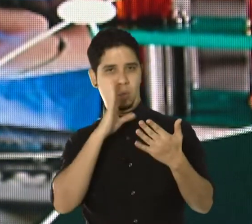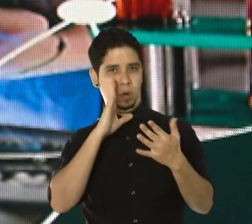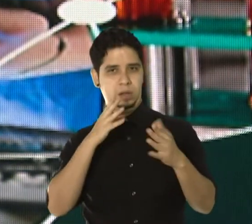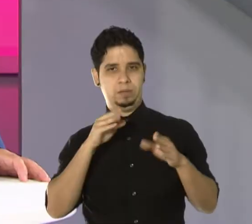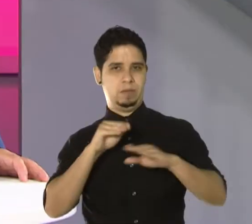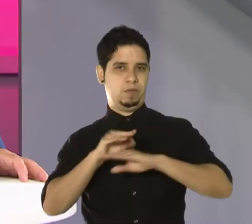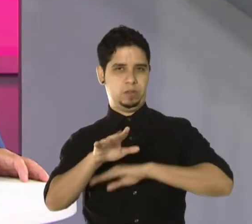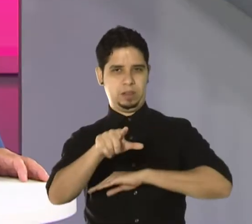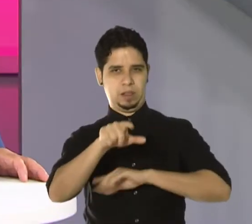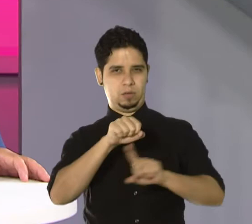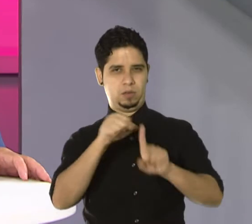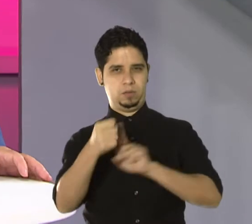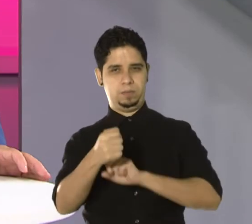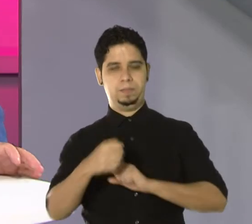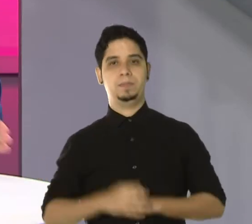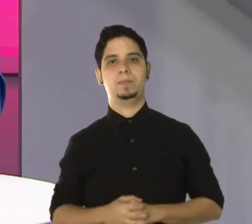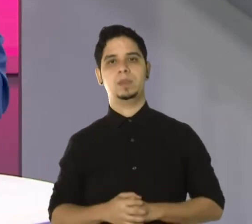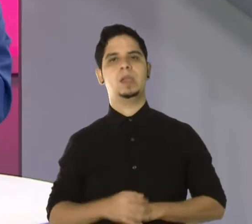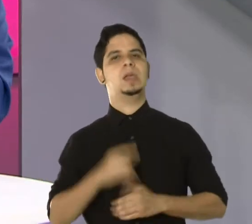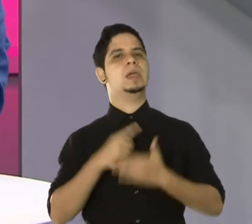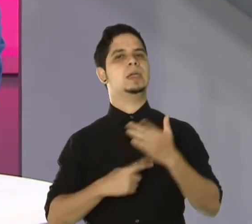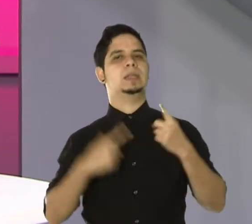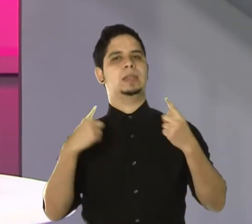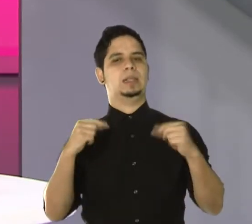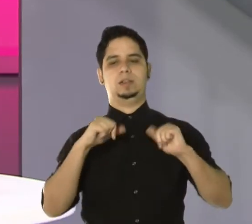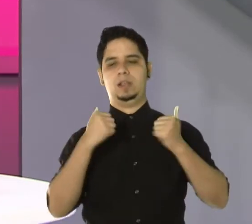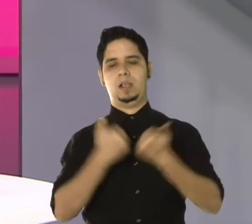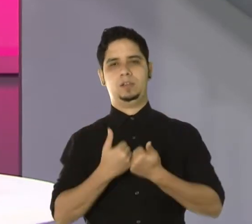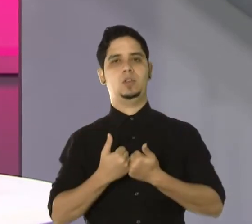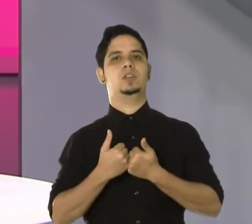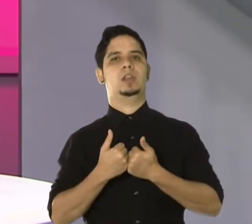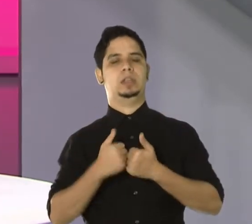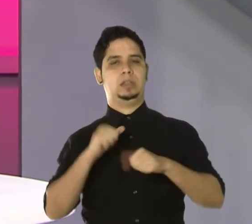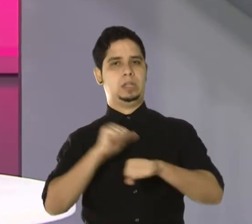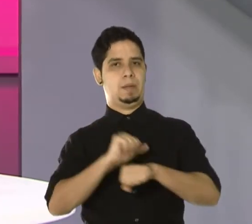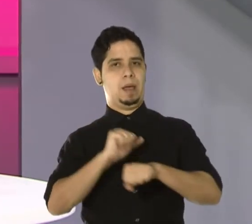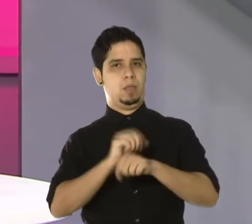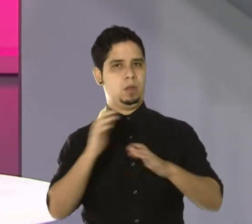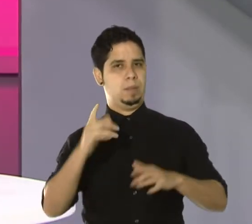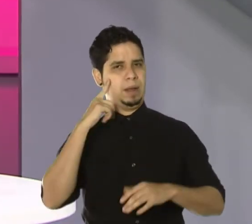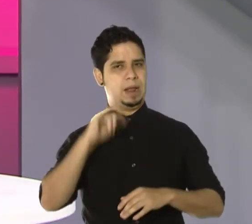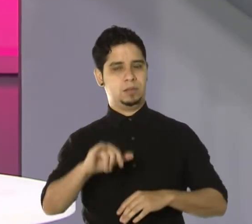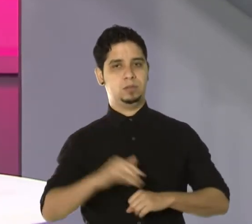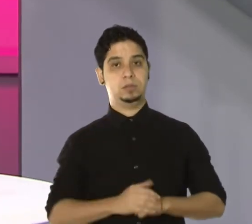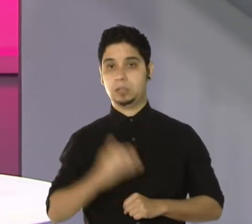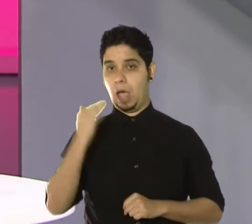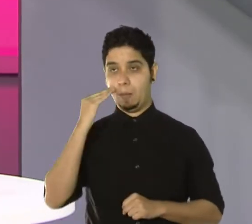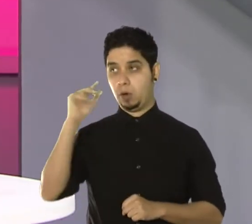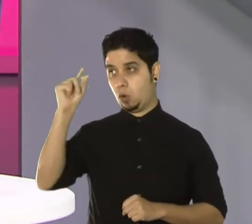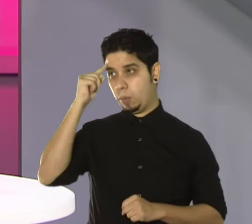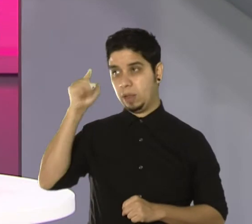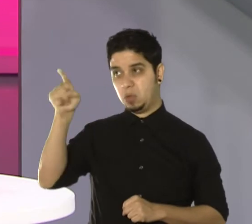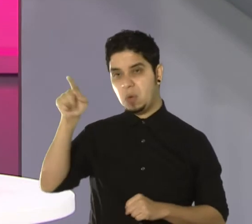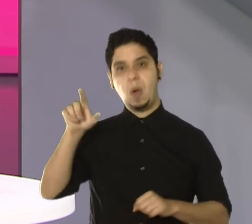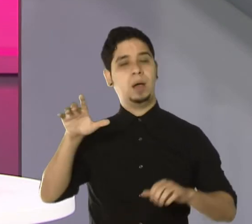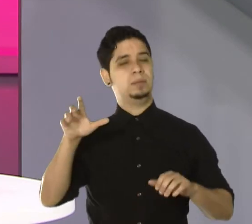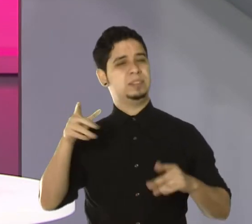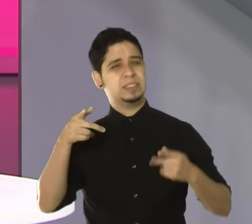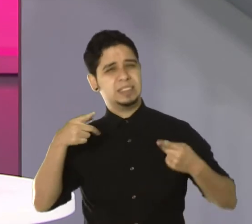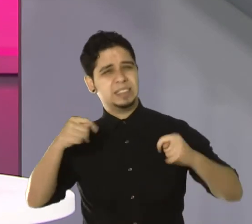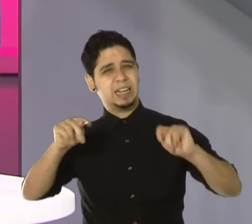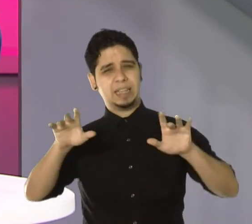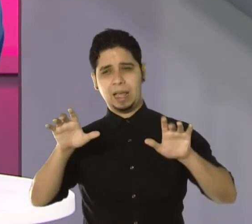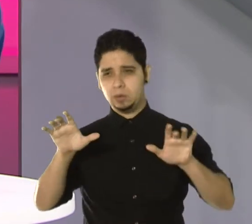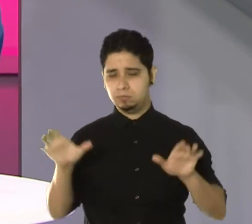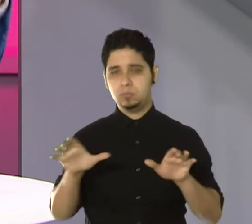mismo, ¿qué está haciendo la Asociación de Conductores para poder identificar esa mano de obra? Sabemos que el gobierno recientemente ha hecho un esfuerzo, inclusive